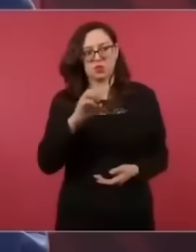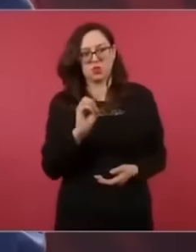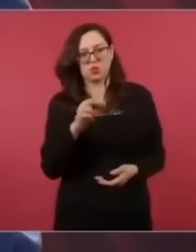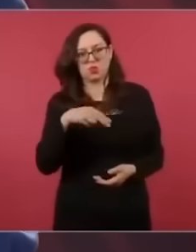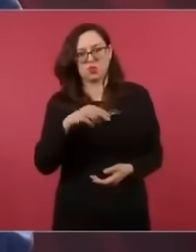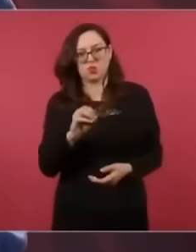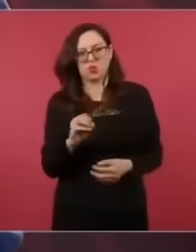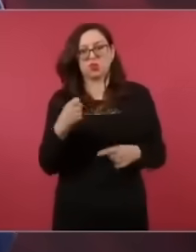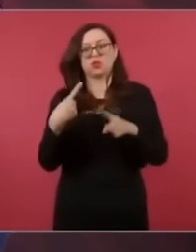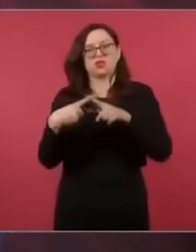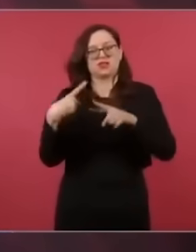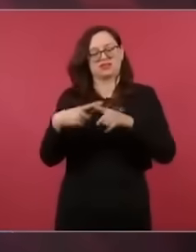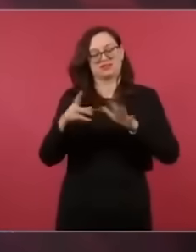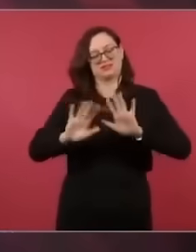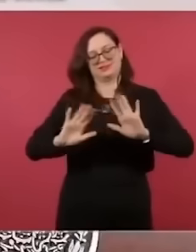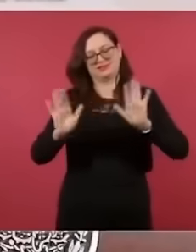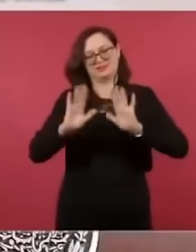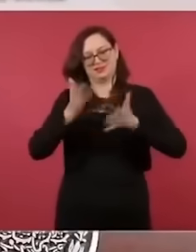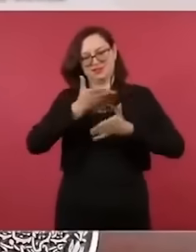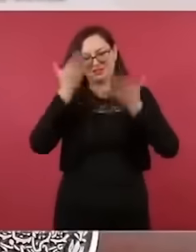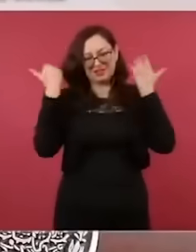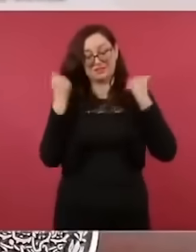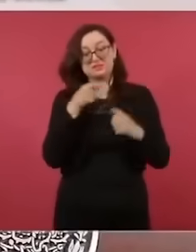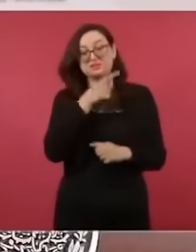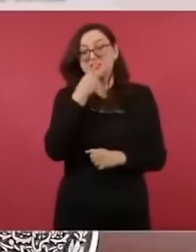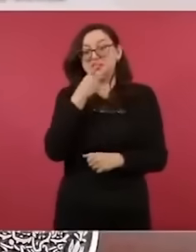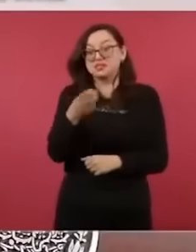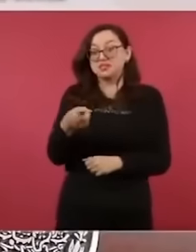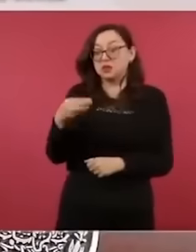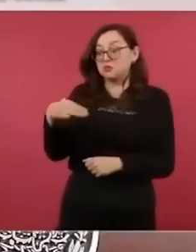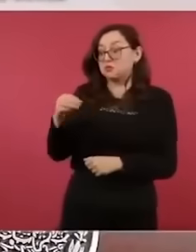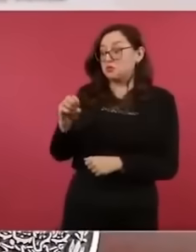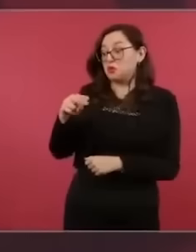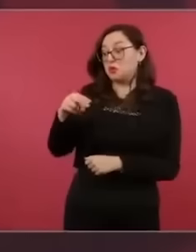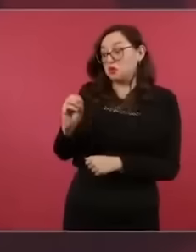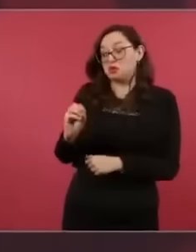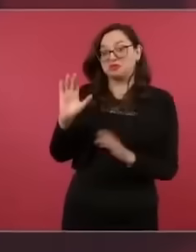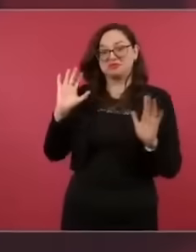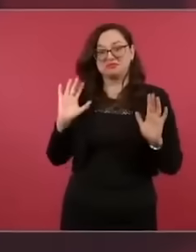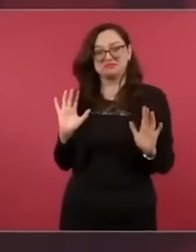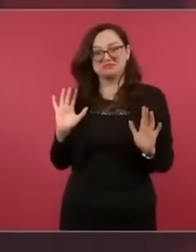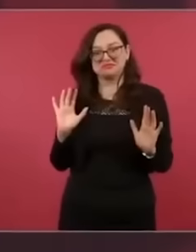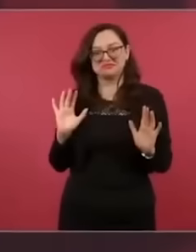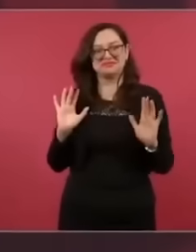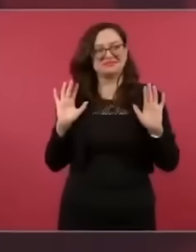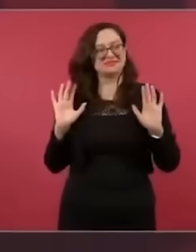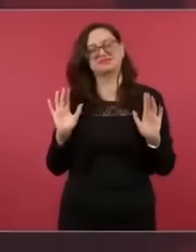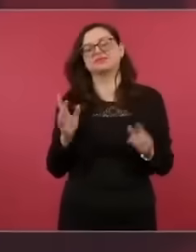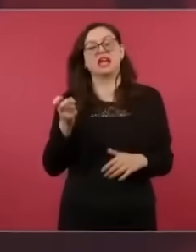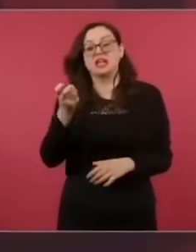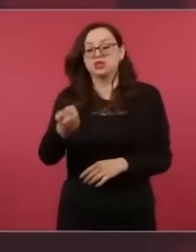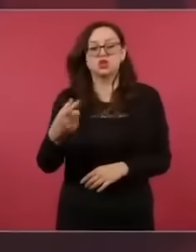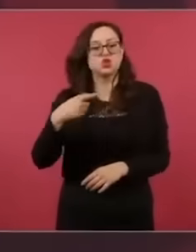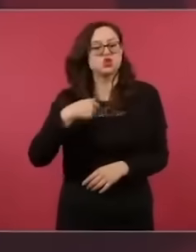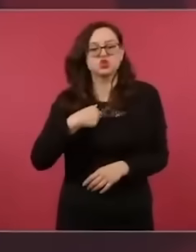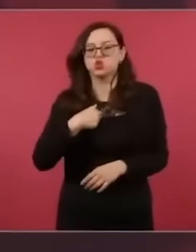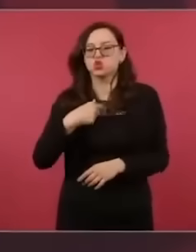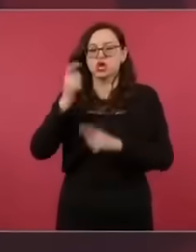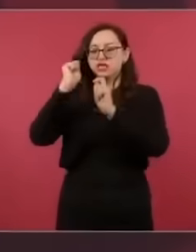no, por respeto, pero sí. Entonces, nada de eso.